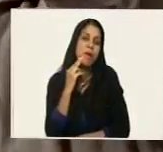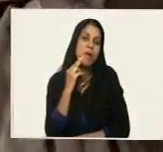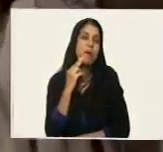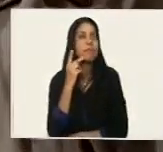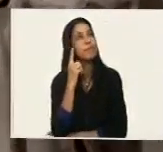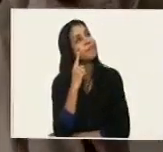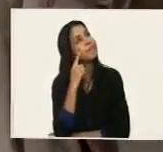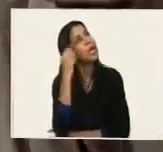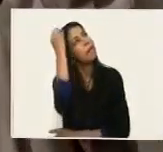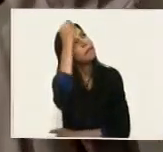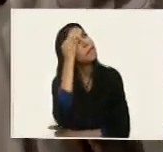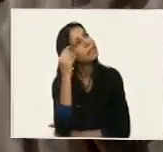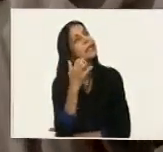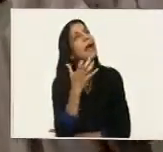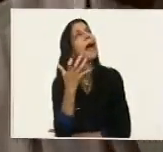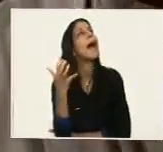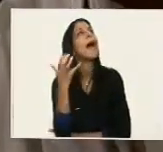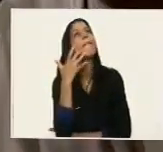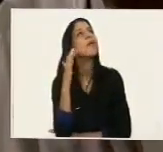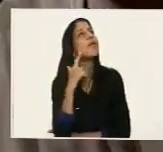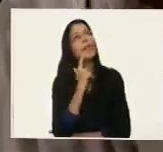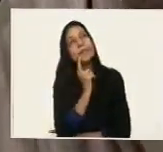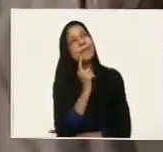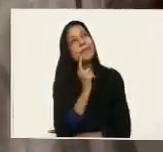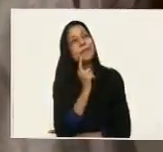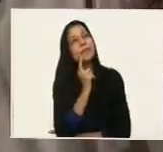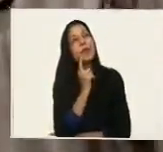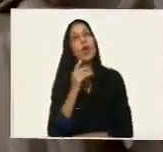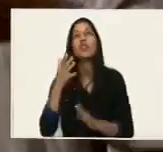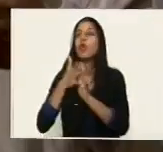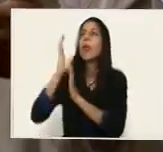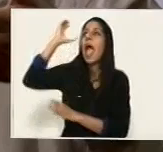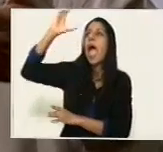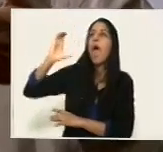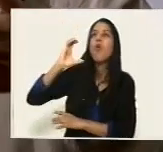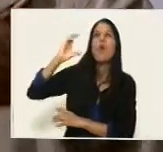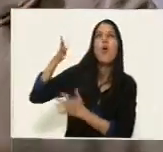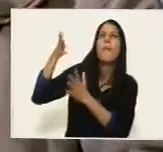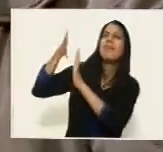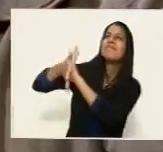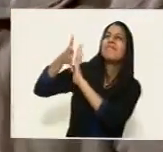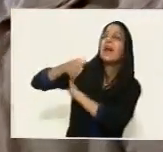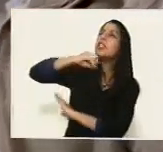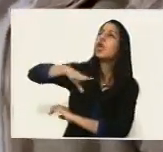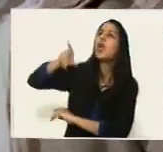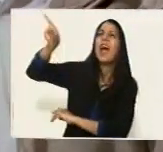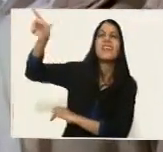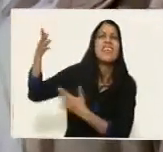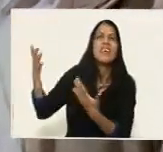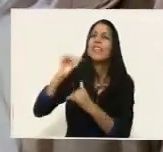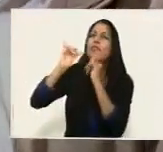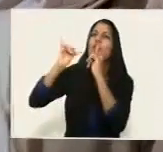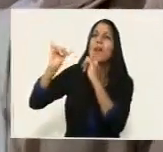imagino cómo podía ser, por ejemplo, enterarse de lo que pasaba en Europa que en Venezuela, porque las noticias llegaban en los